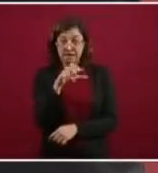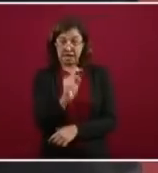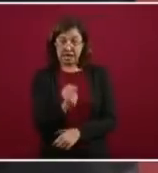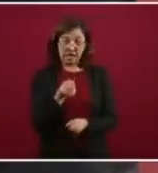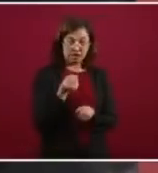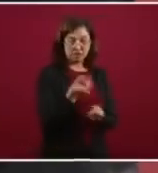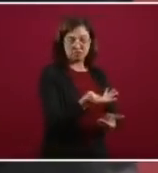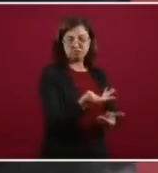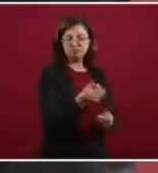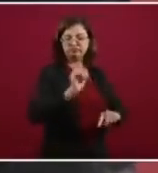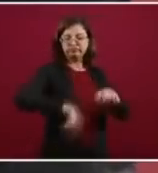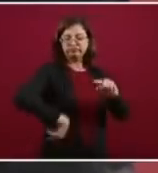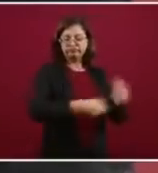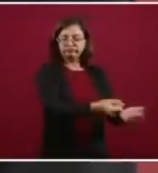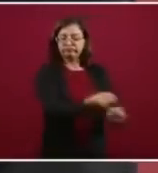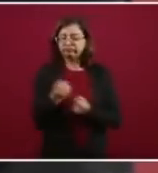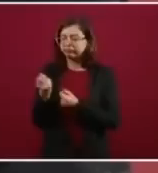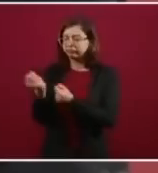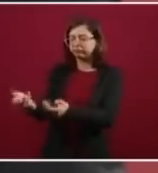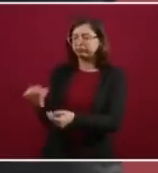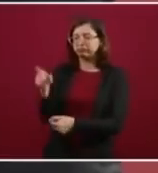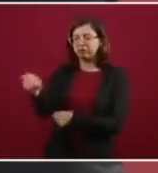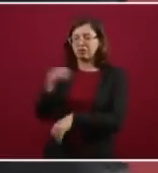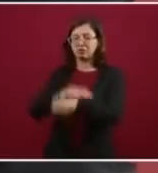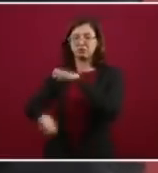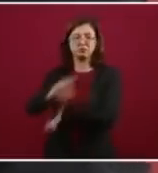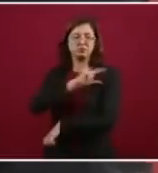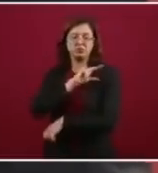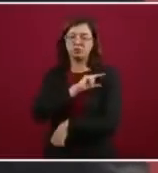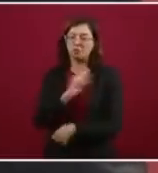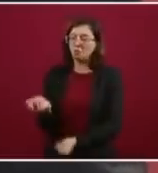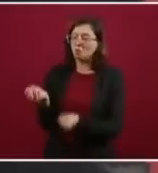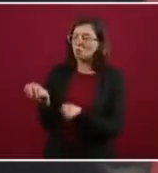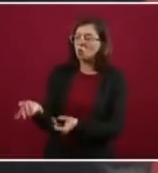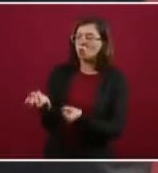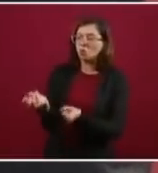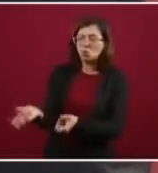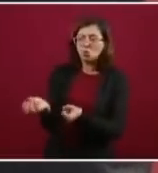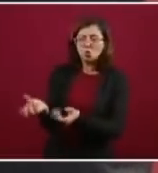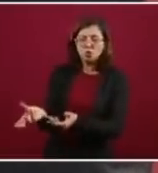para darle gas a la planta de Odebrecht.